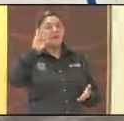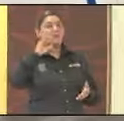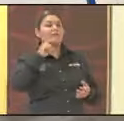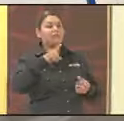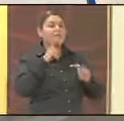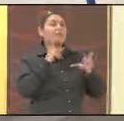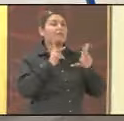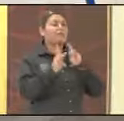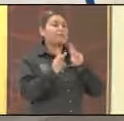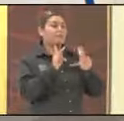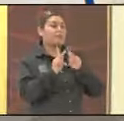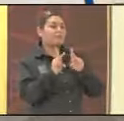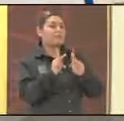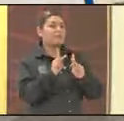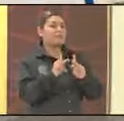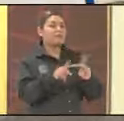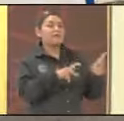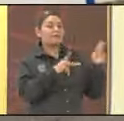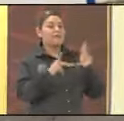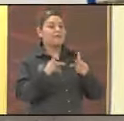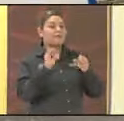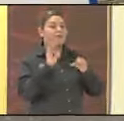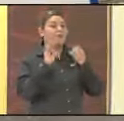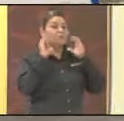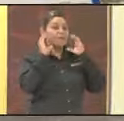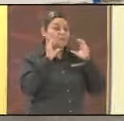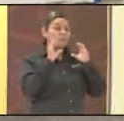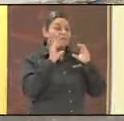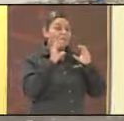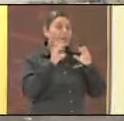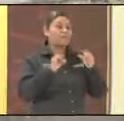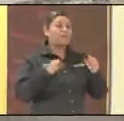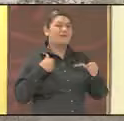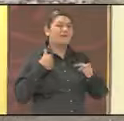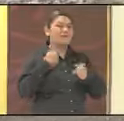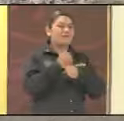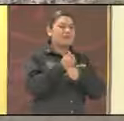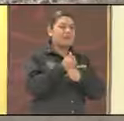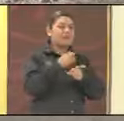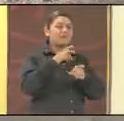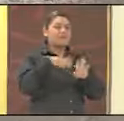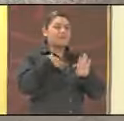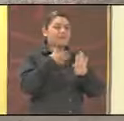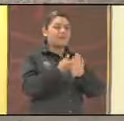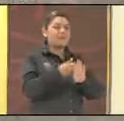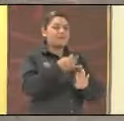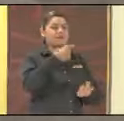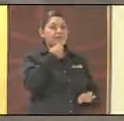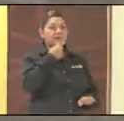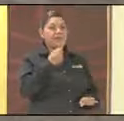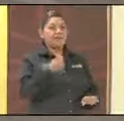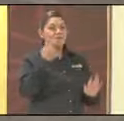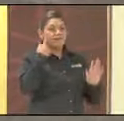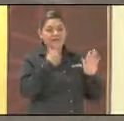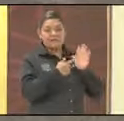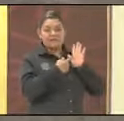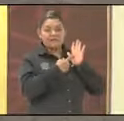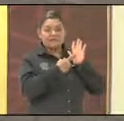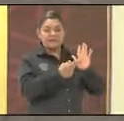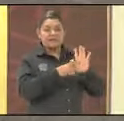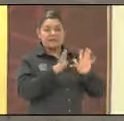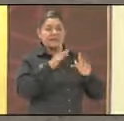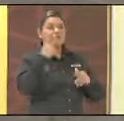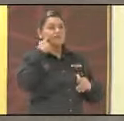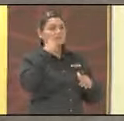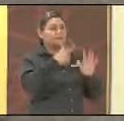programa de prevención de violencia infantil. Miren, ahí estamos ya reparando la barda. Ahí